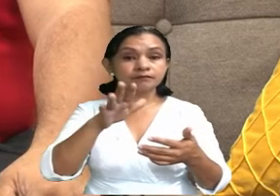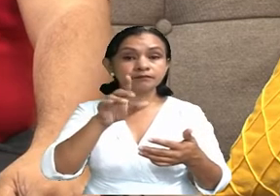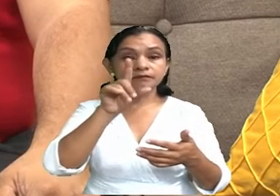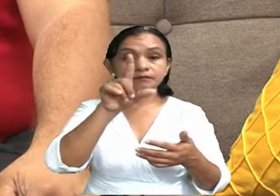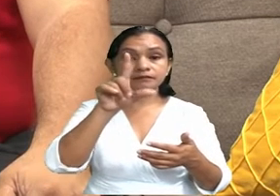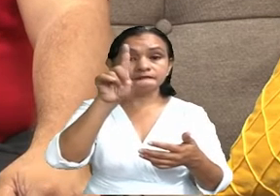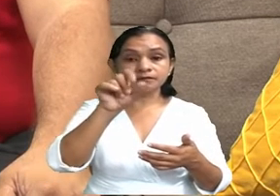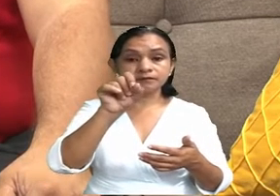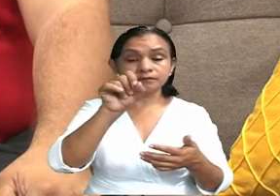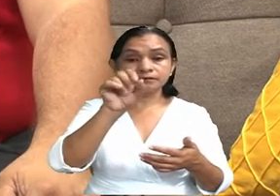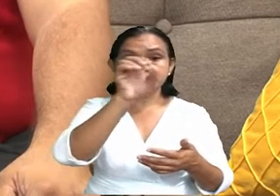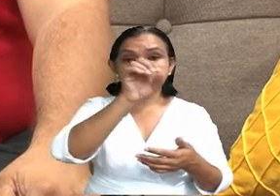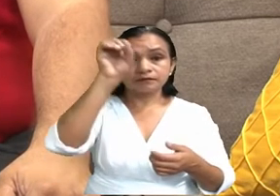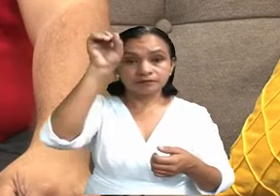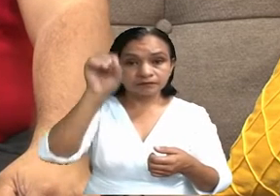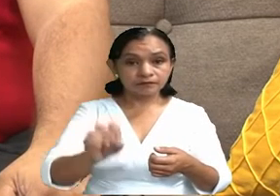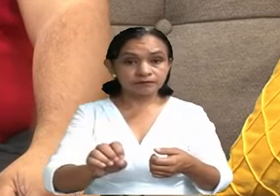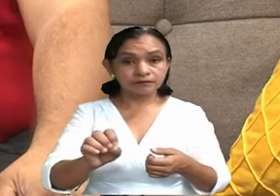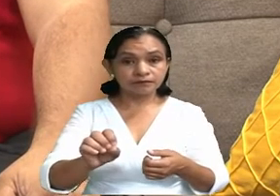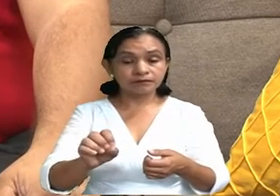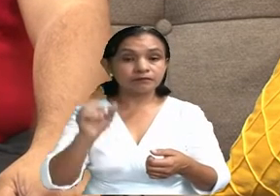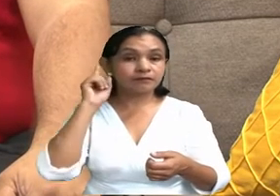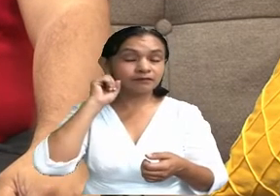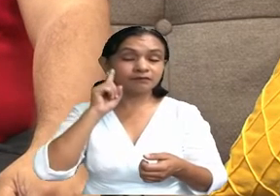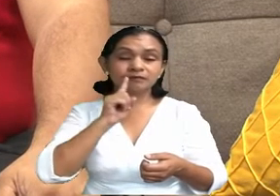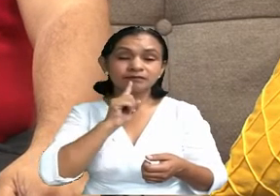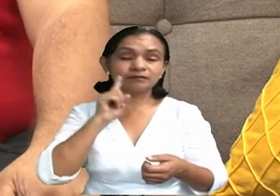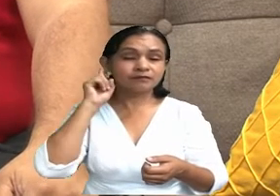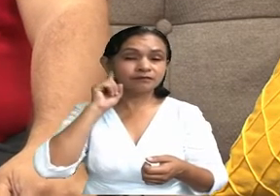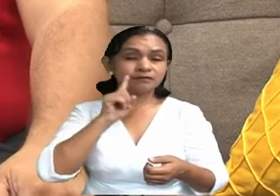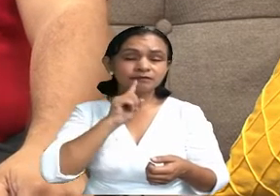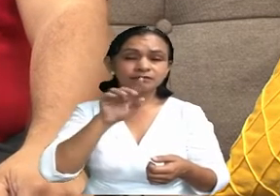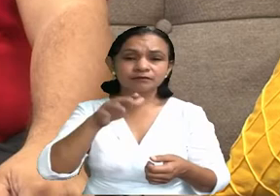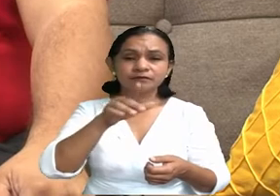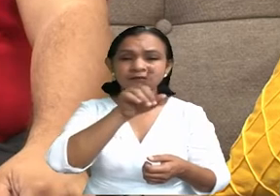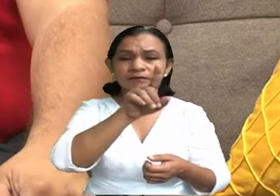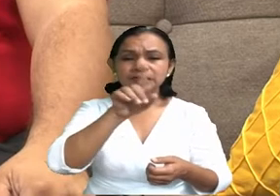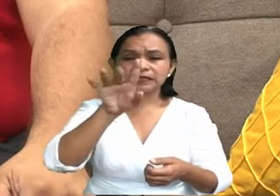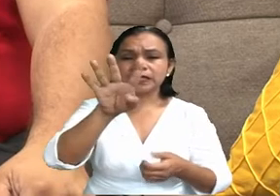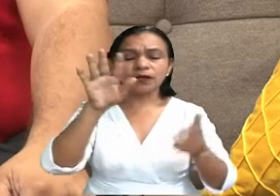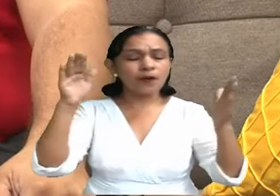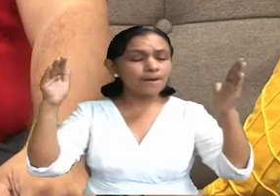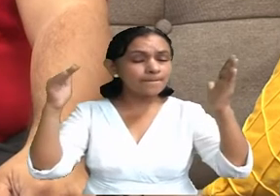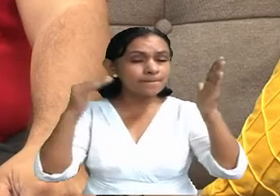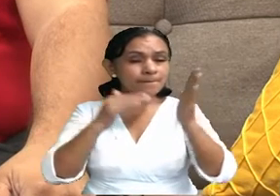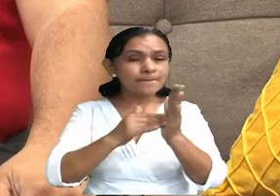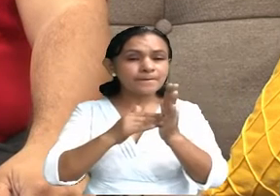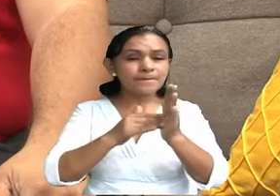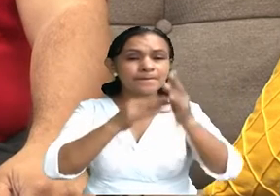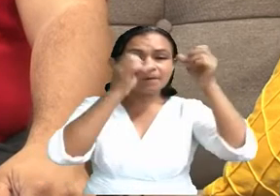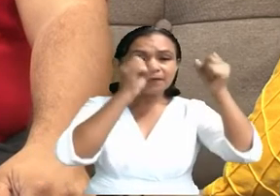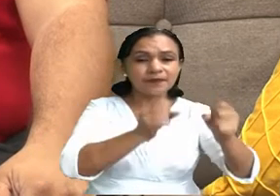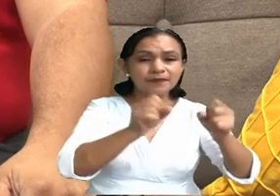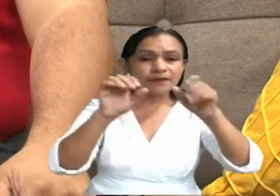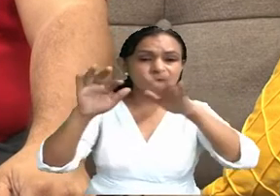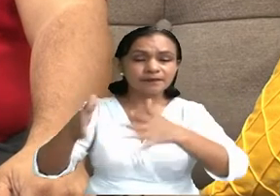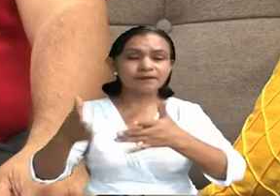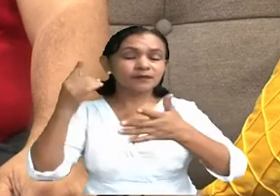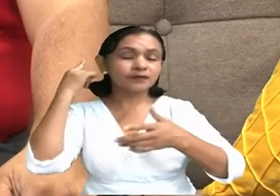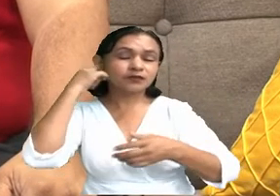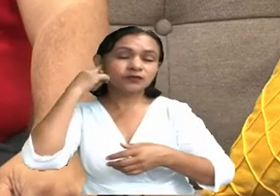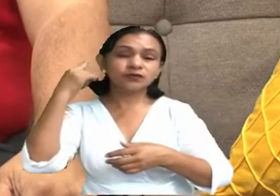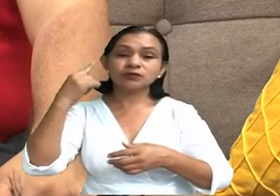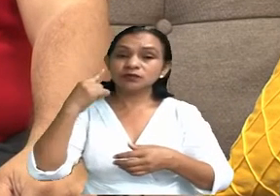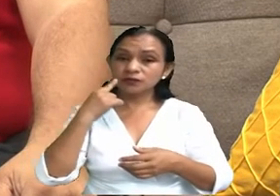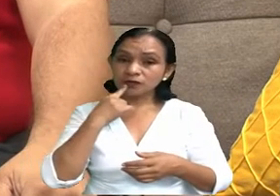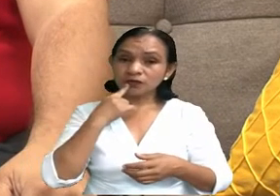el 10% y que actualmente son alrededor de 14,000 compañeros y compañeras con discapacidad